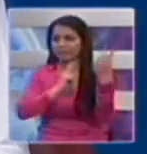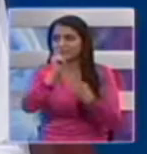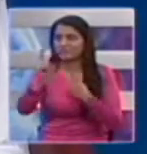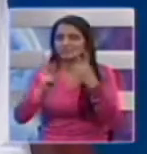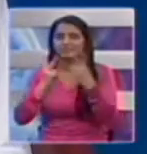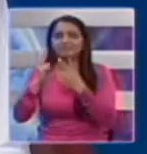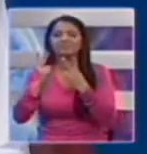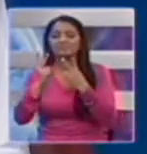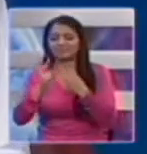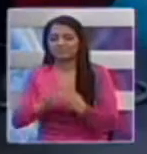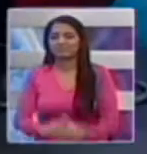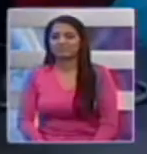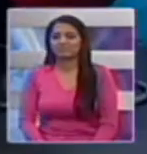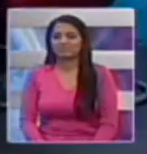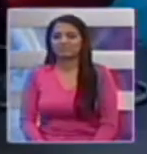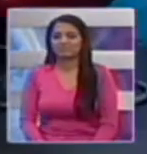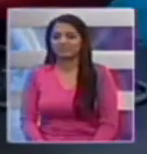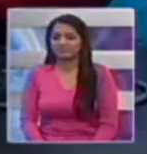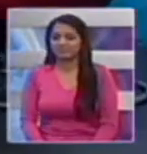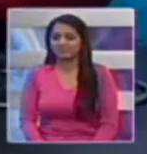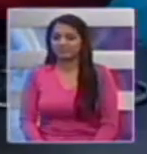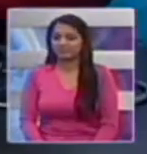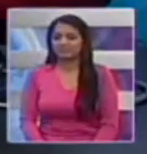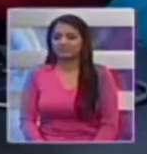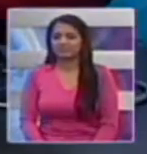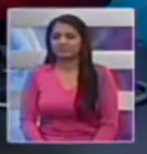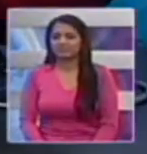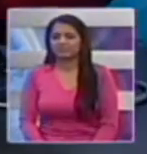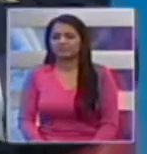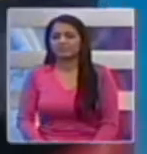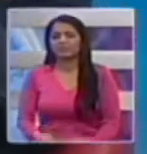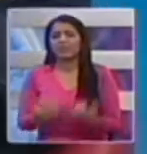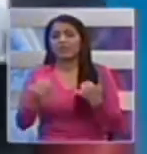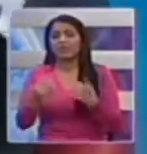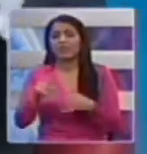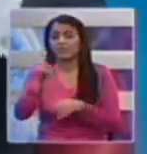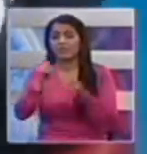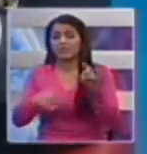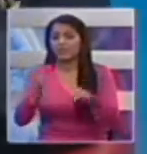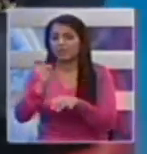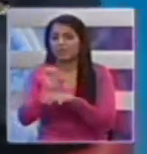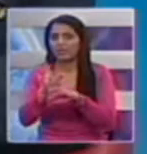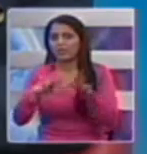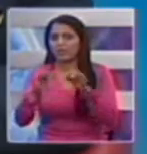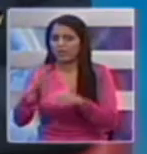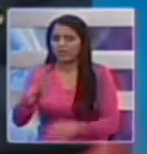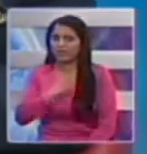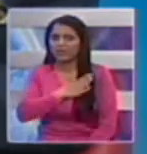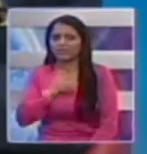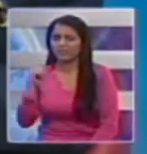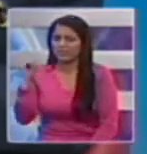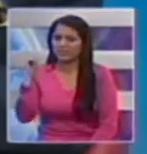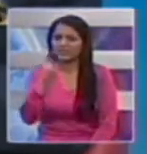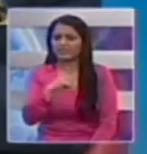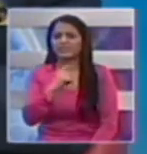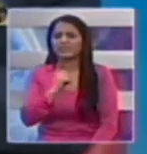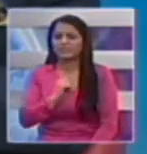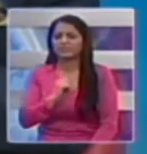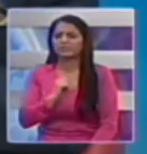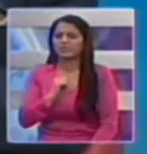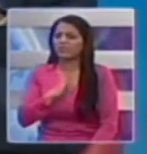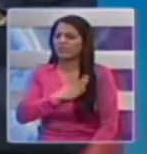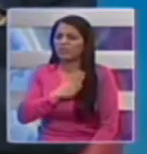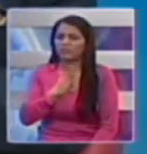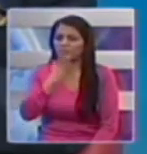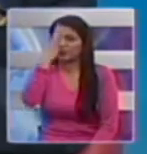muy motivadoras, por decirlo menos. ¿Por qué los ecuatorianos deben confiar en Paul Olsen? ¿Cuál es el plan que usted plantea en su